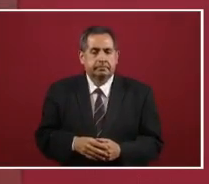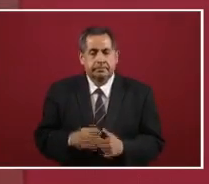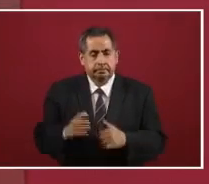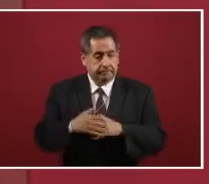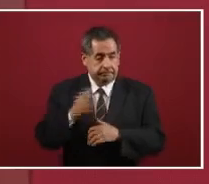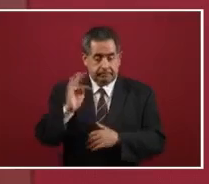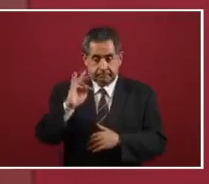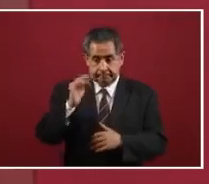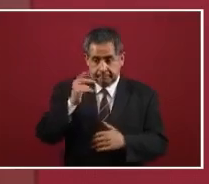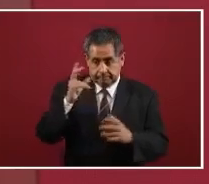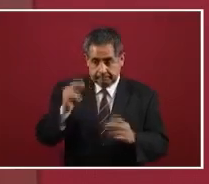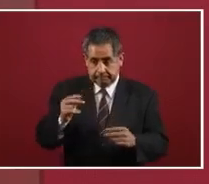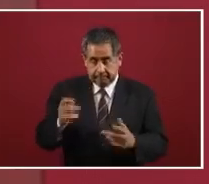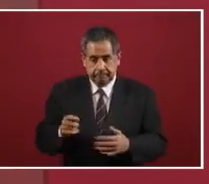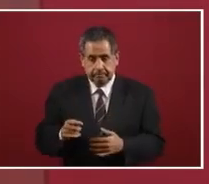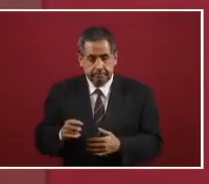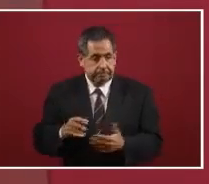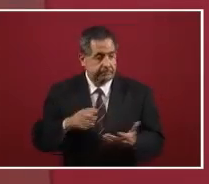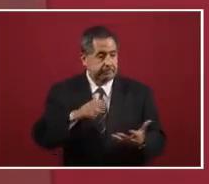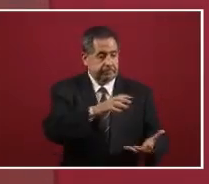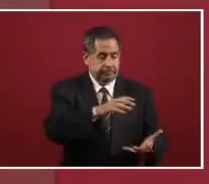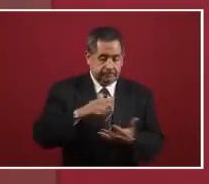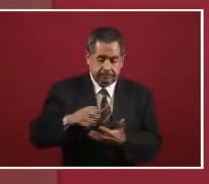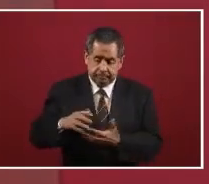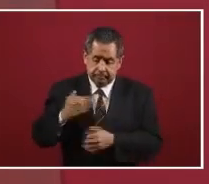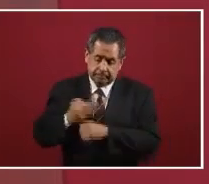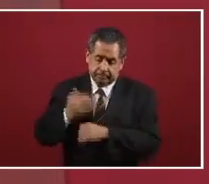Porque si no, ese bien